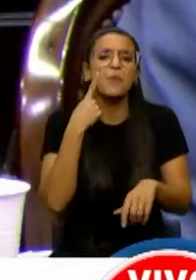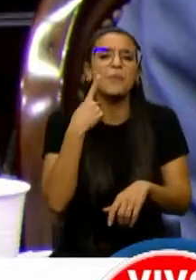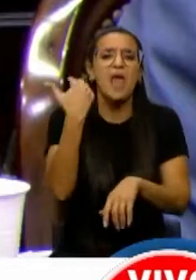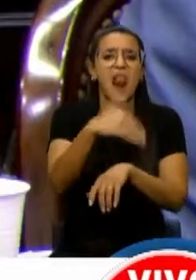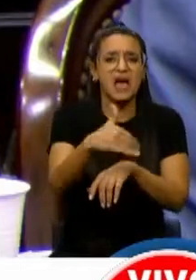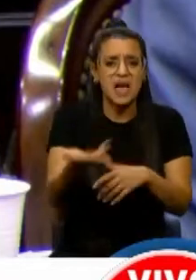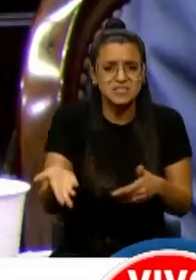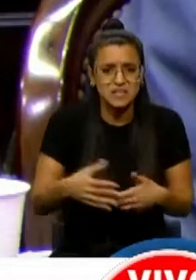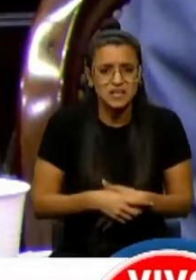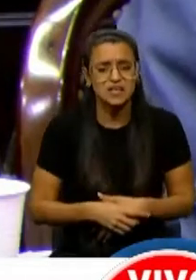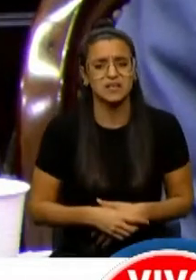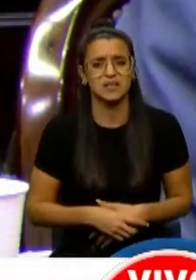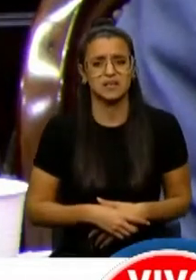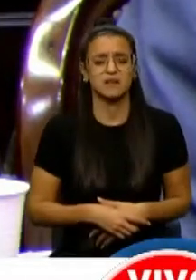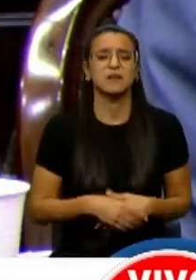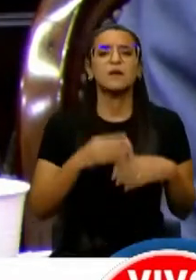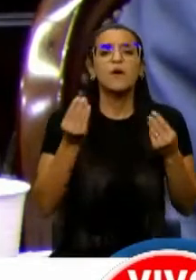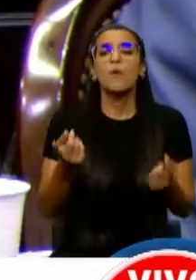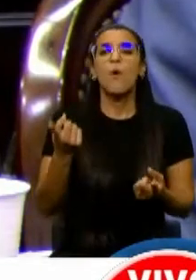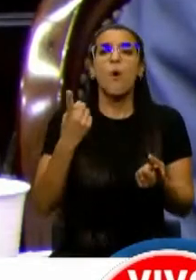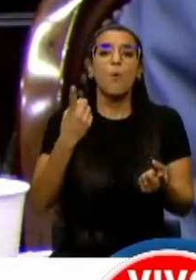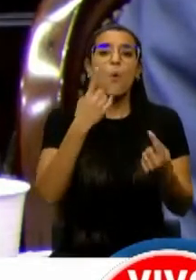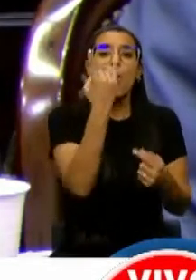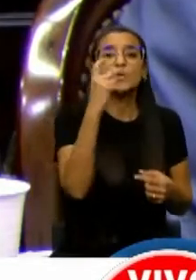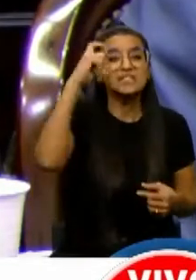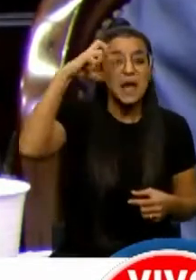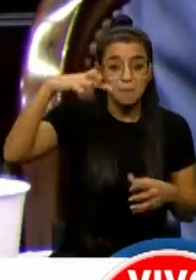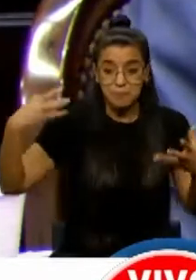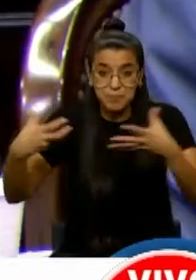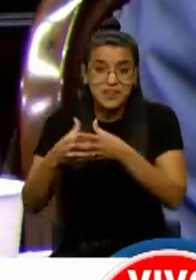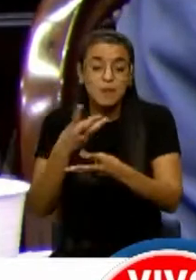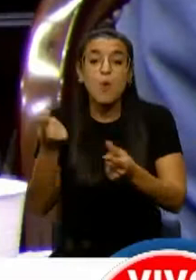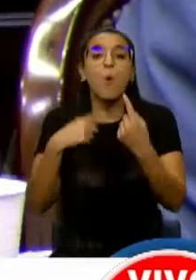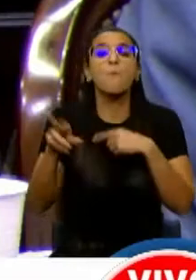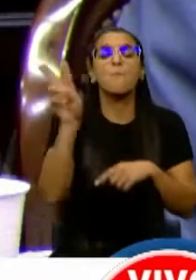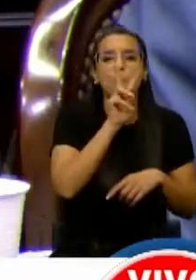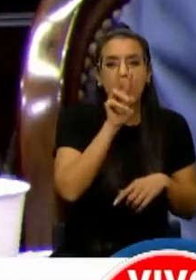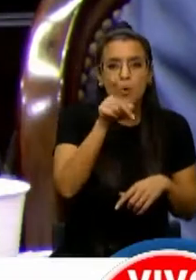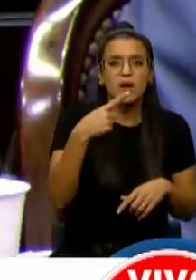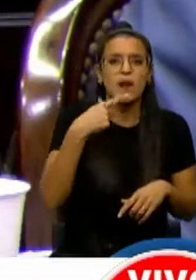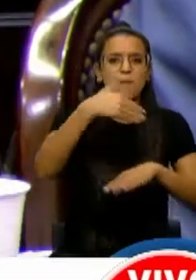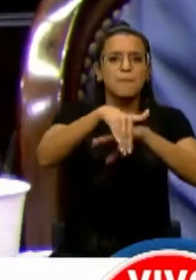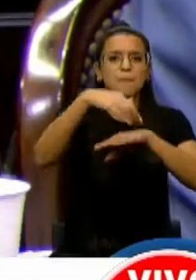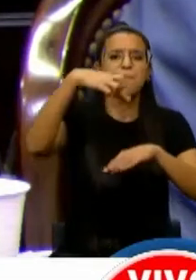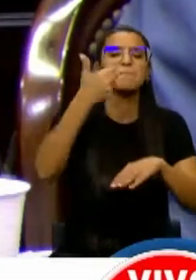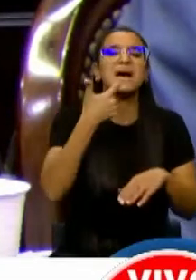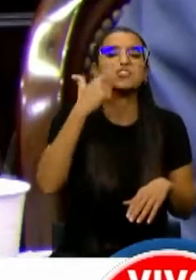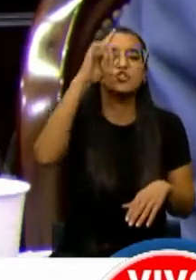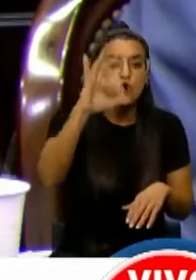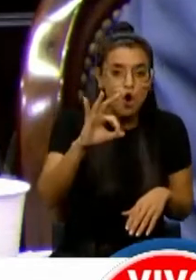en situación de calle. ¿Cuándo terminó la USEP? Cuando una mujer en la calle